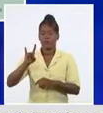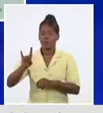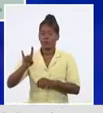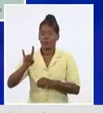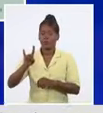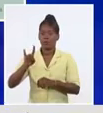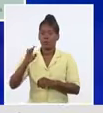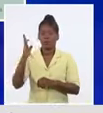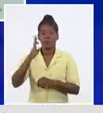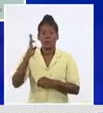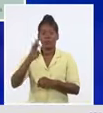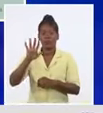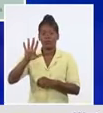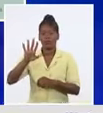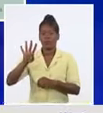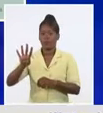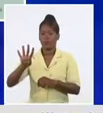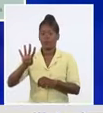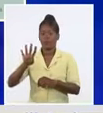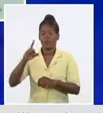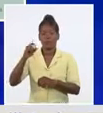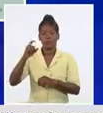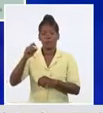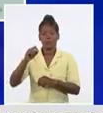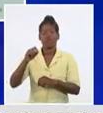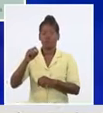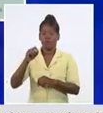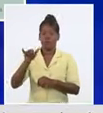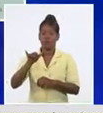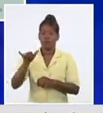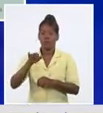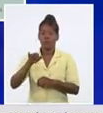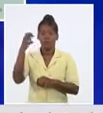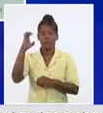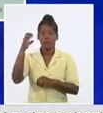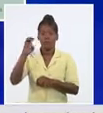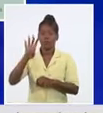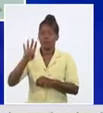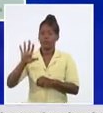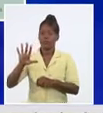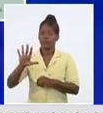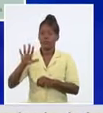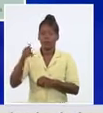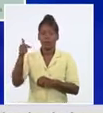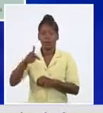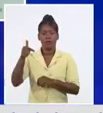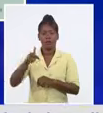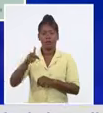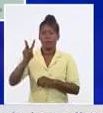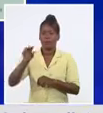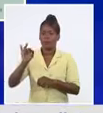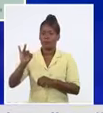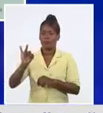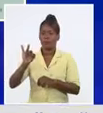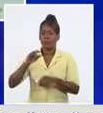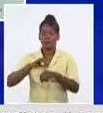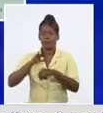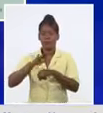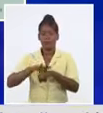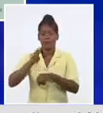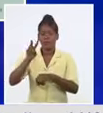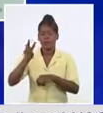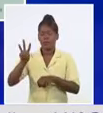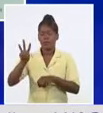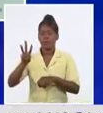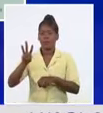Fomento 54, al igual que Cabaiguán, La Sierpe 45, Atibónico 27, Tahuasco 23